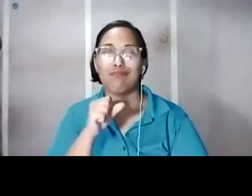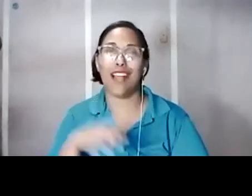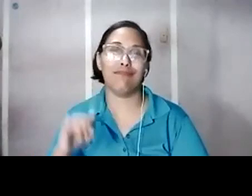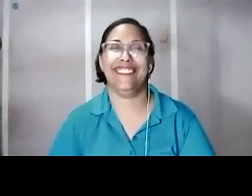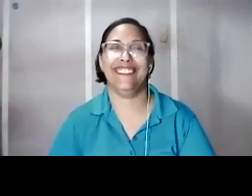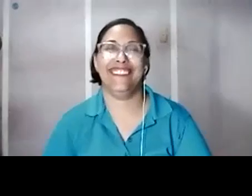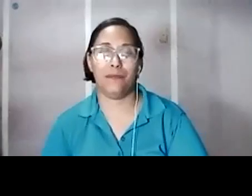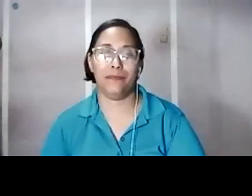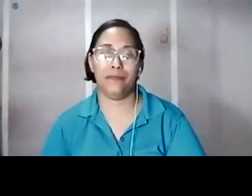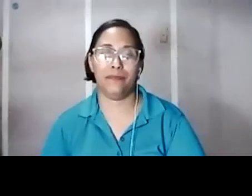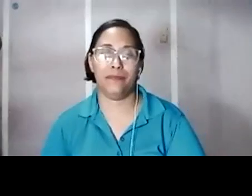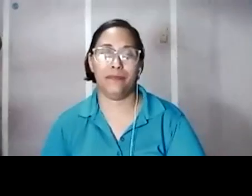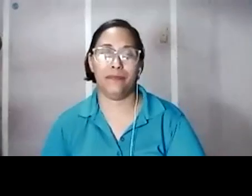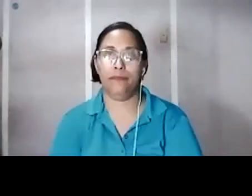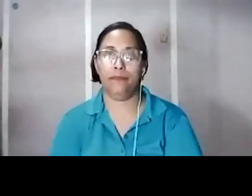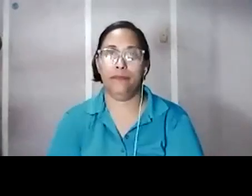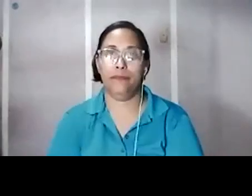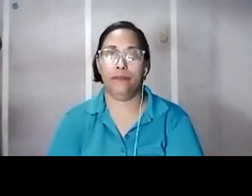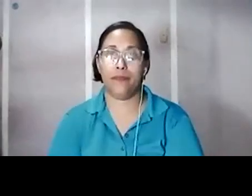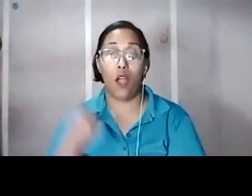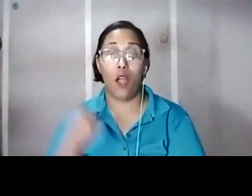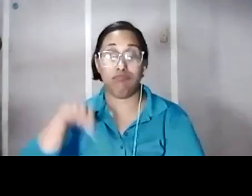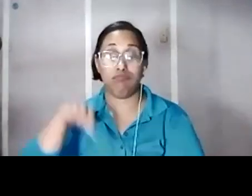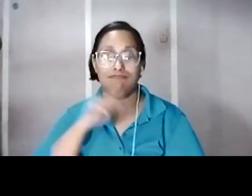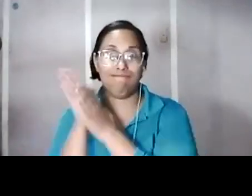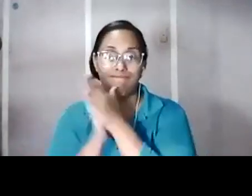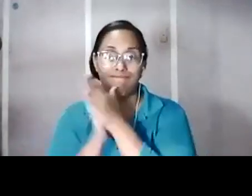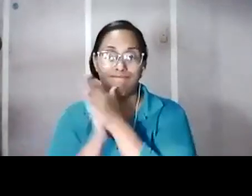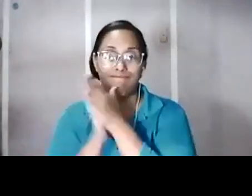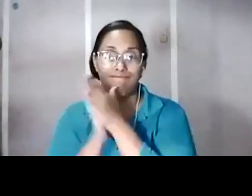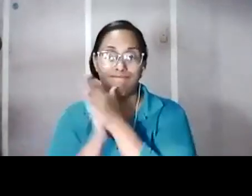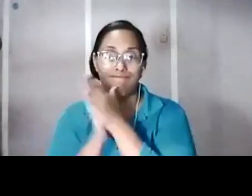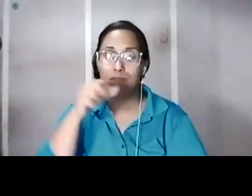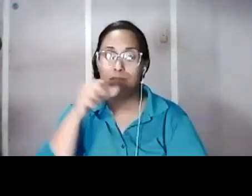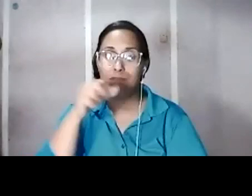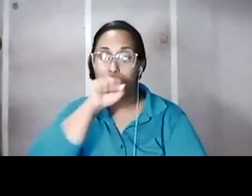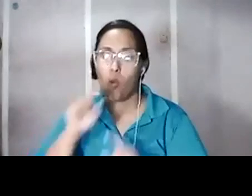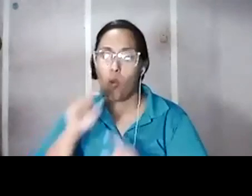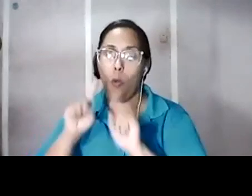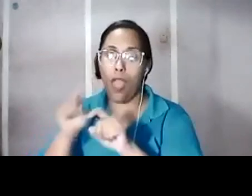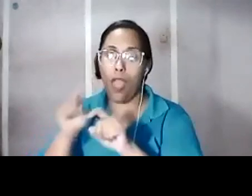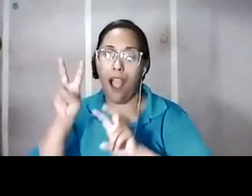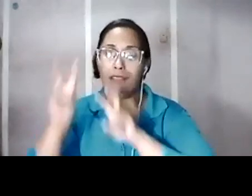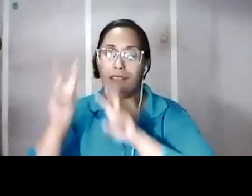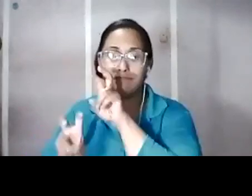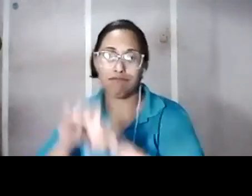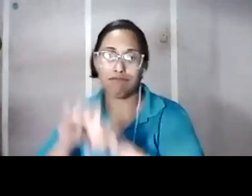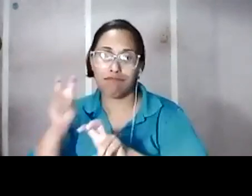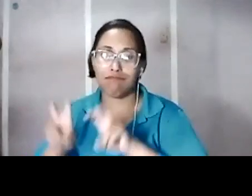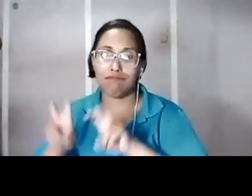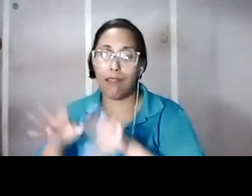Sí, a nosotros nos encantaba. Nos llevaban a las machinas, papi se montaba